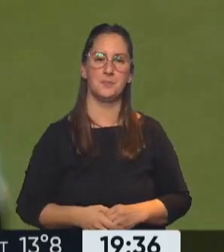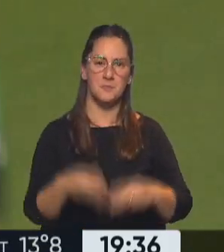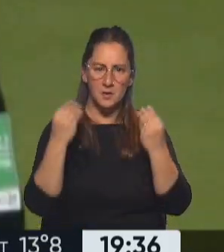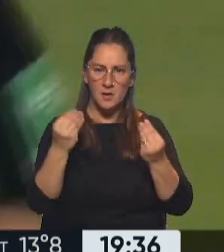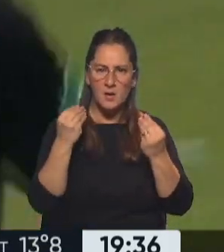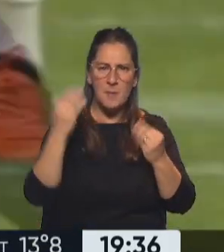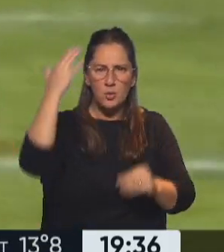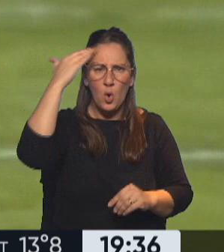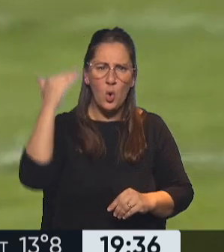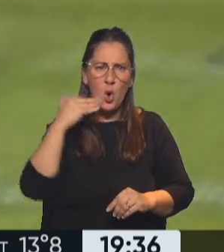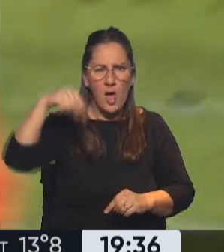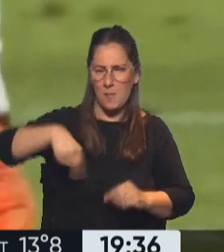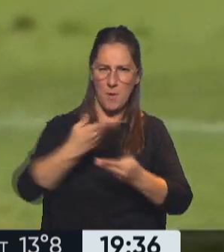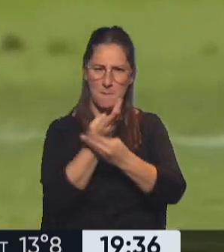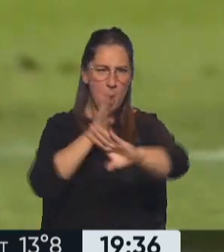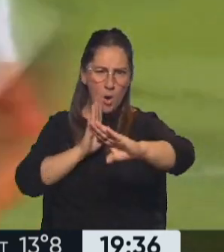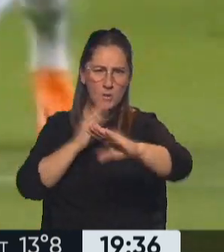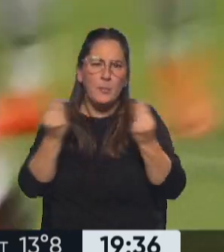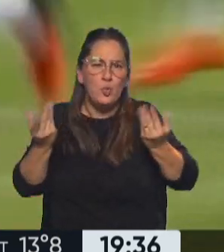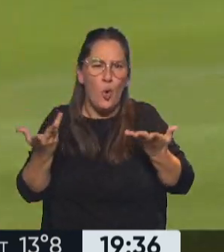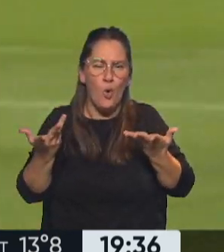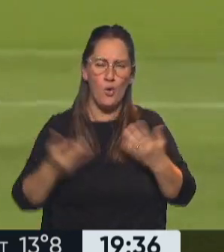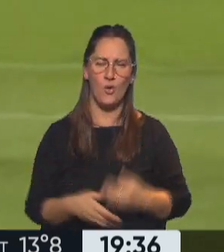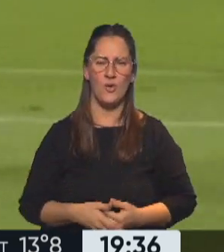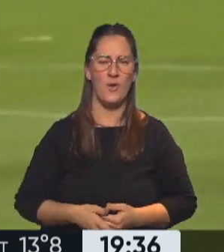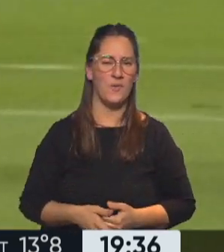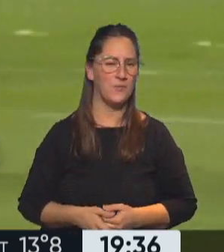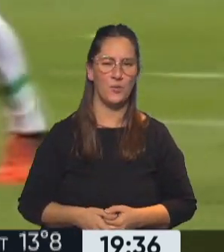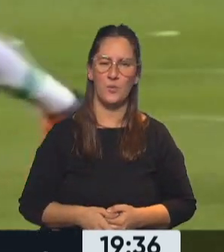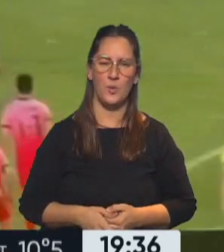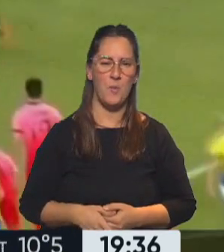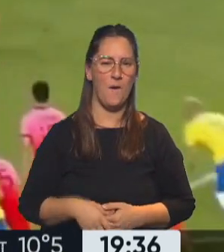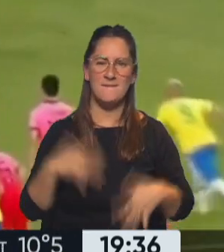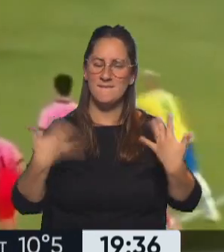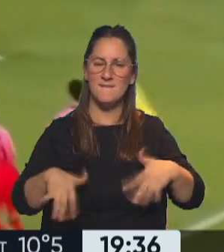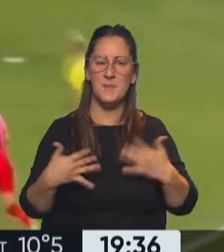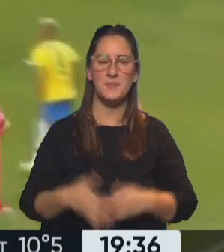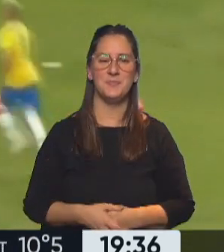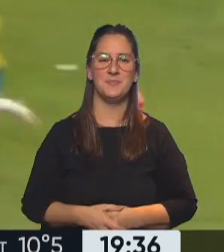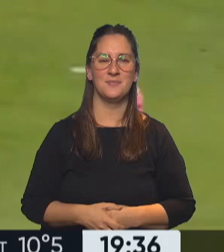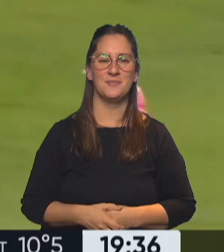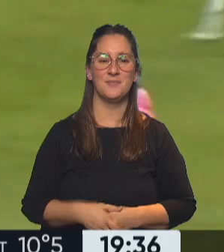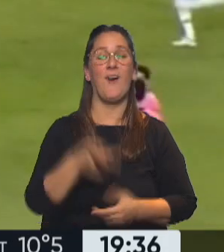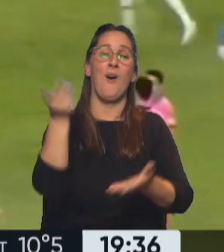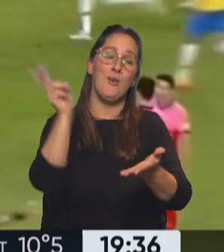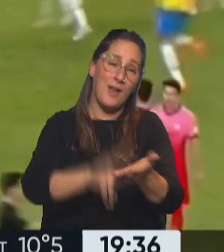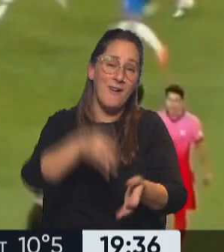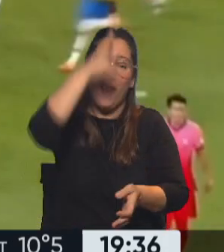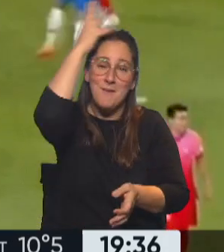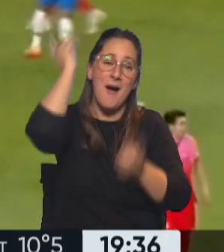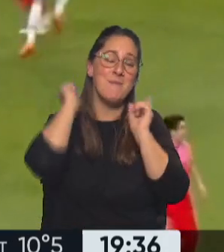los coreanos? ¿Qué hicieron? ¿Karate? ¿Qué hicieron? No, estaban, se comían todo, ¿no? Y el tipo. Y ahí otra vez, la